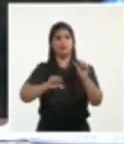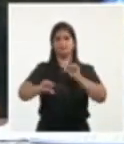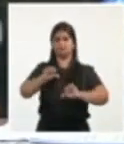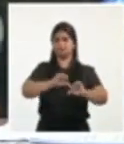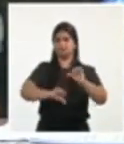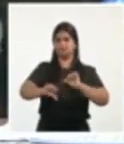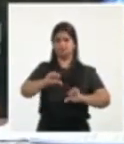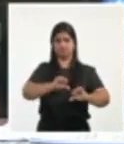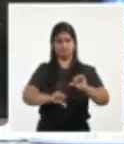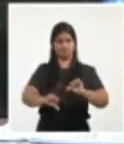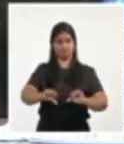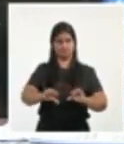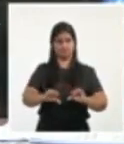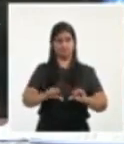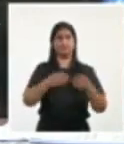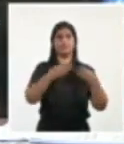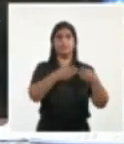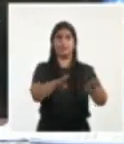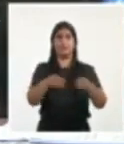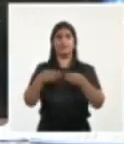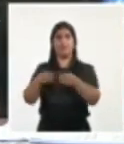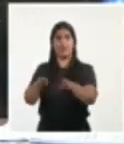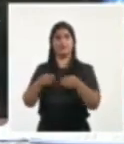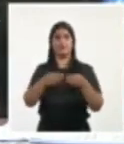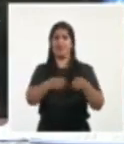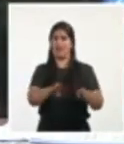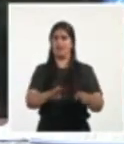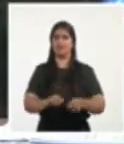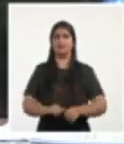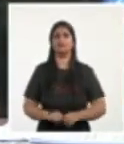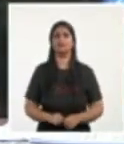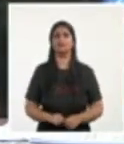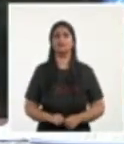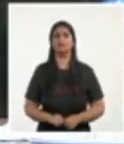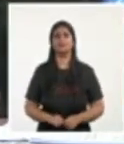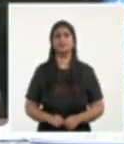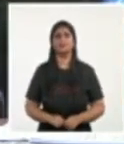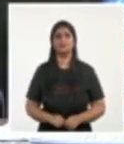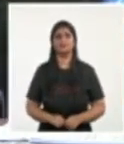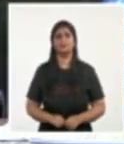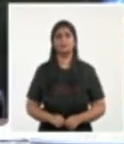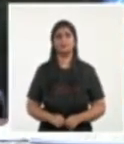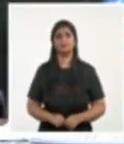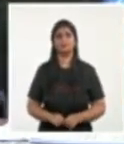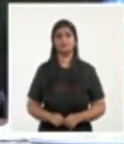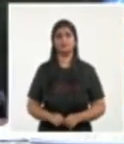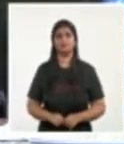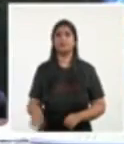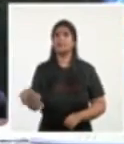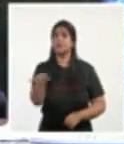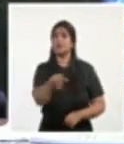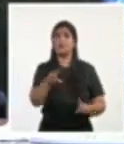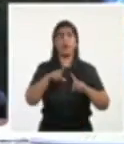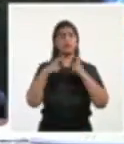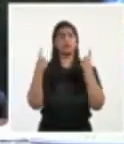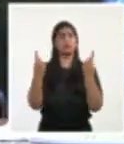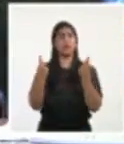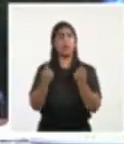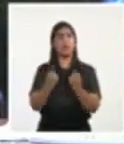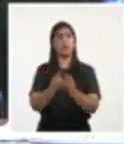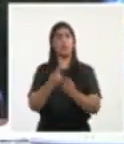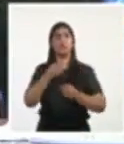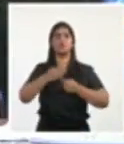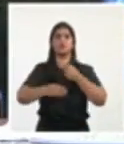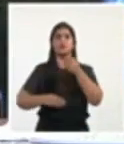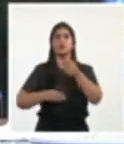una conducción metodológica que garantiza la trazabilidad del dato durante todo su paso hasta los